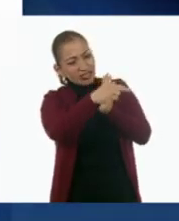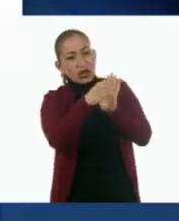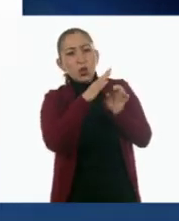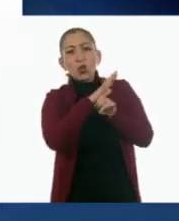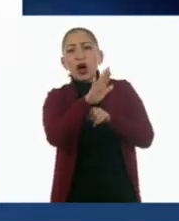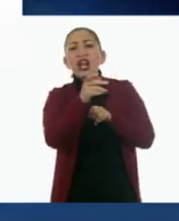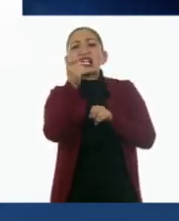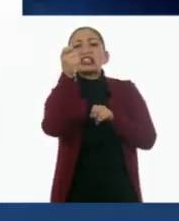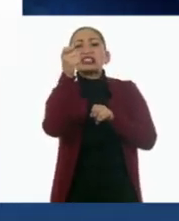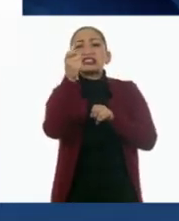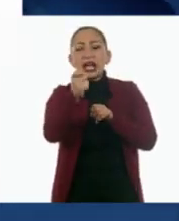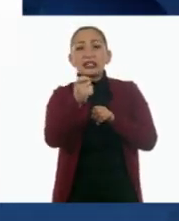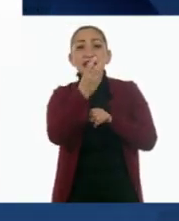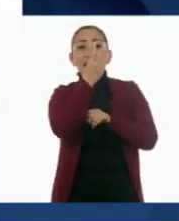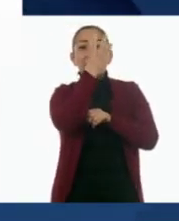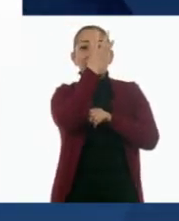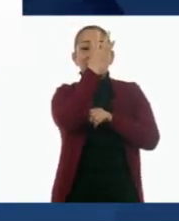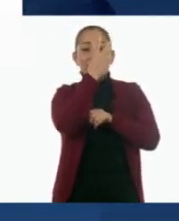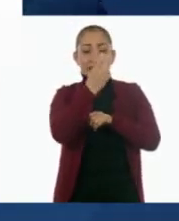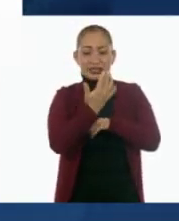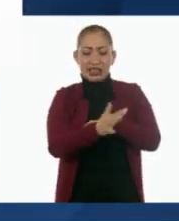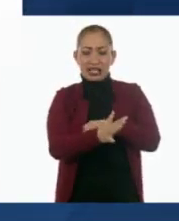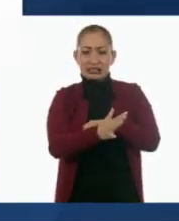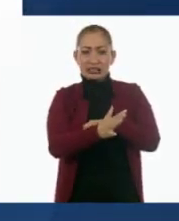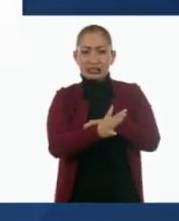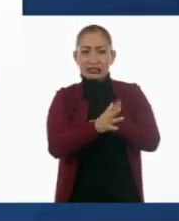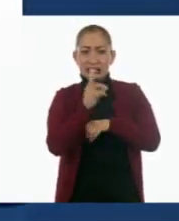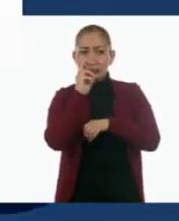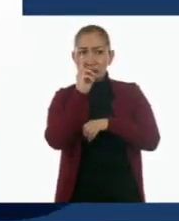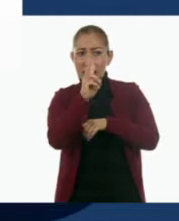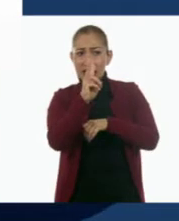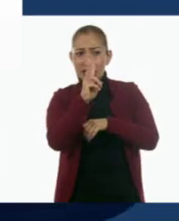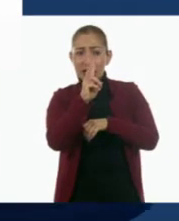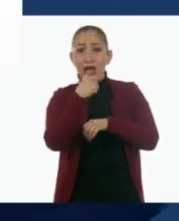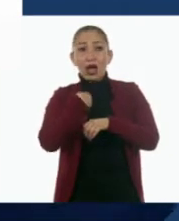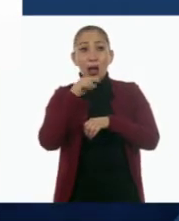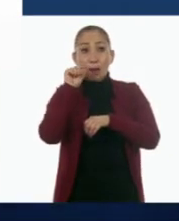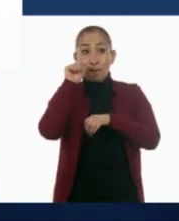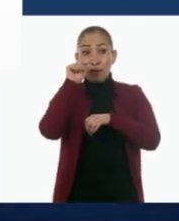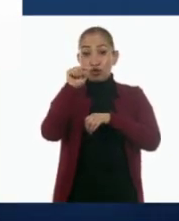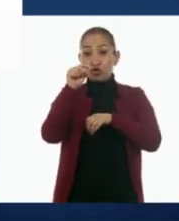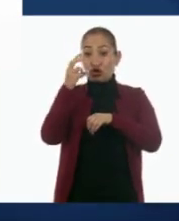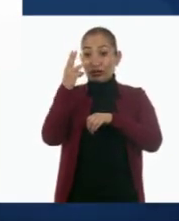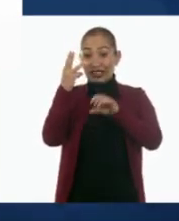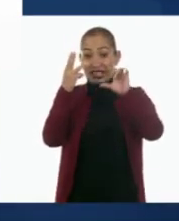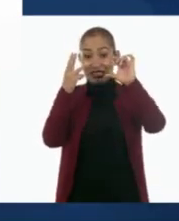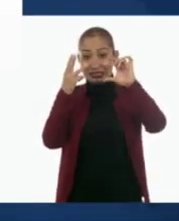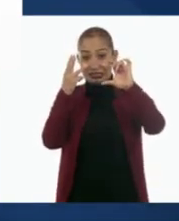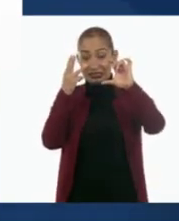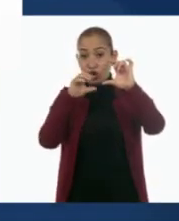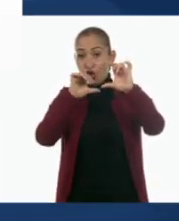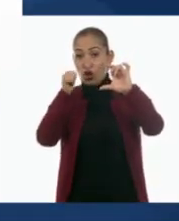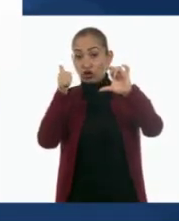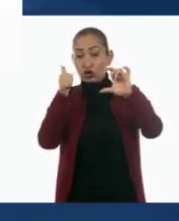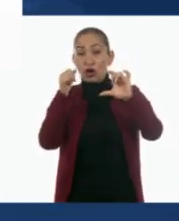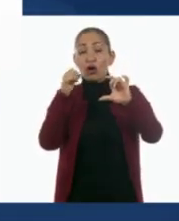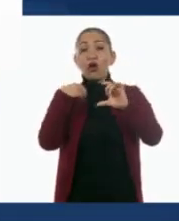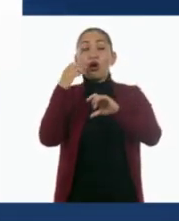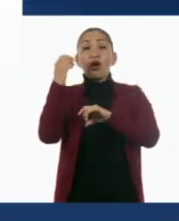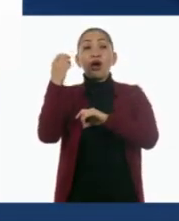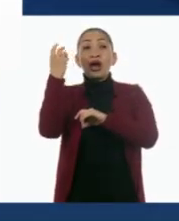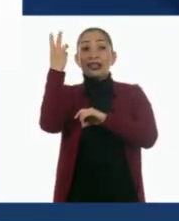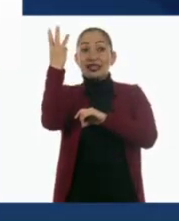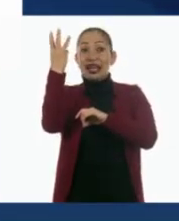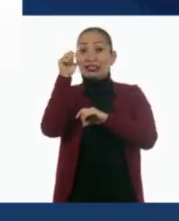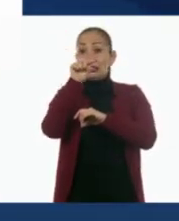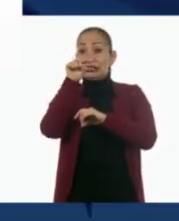uh-huh, representa tres décimos? Y si se fijan, ahí está un punto 3 y también está la fracción donde el